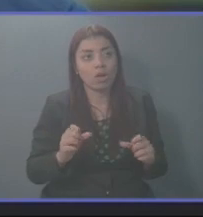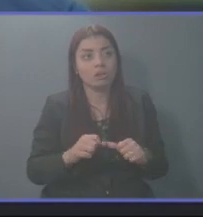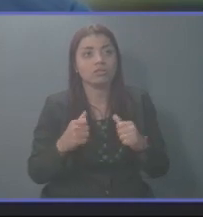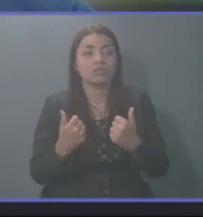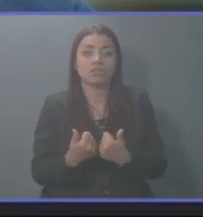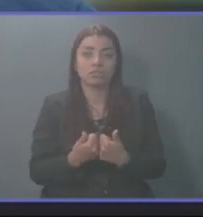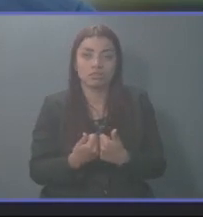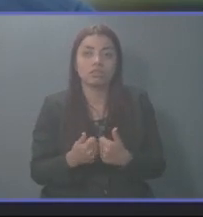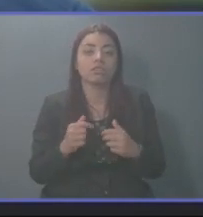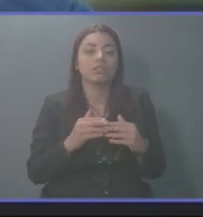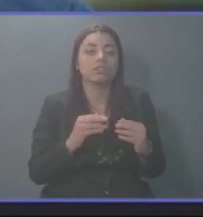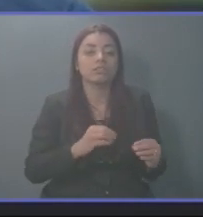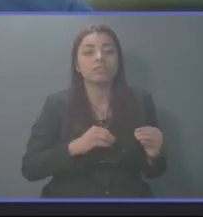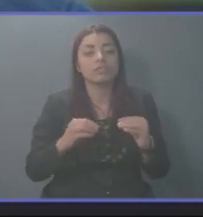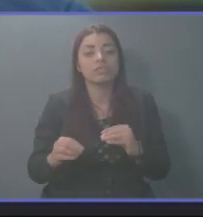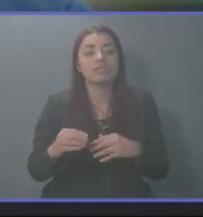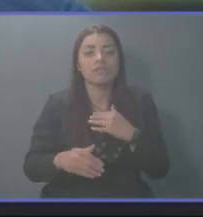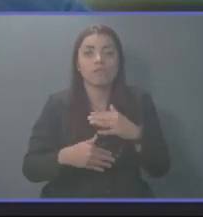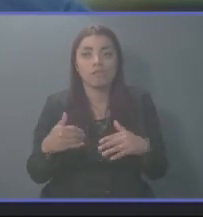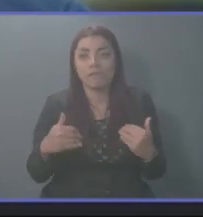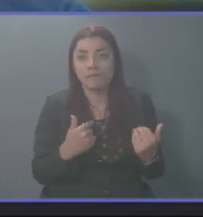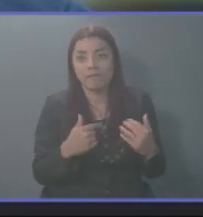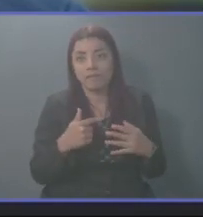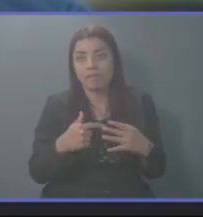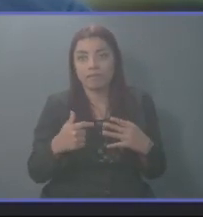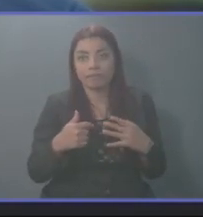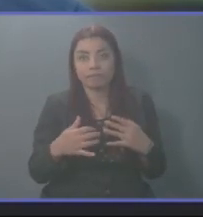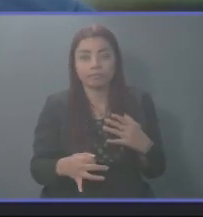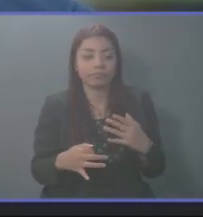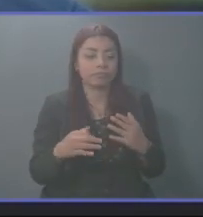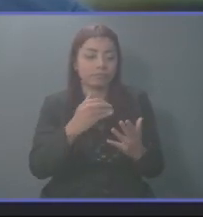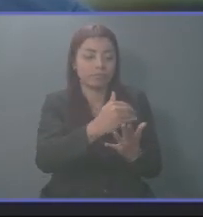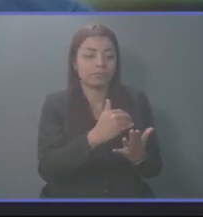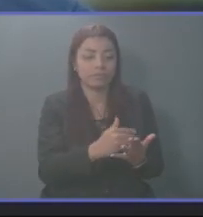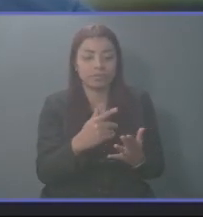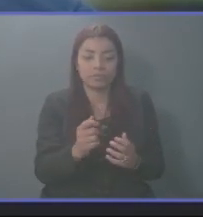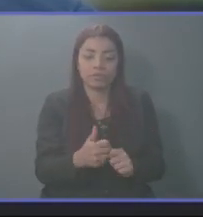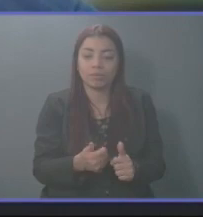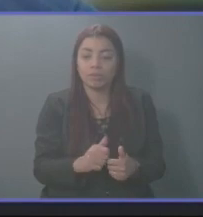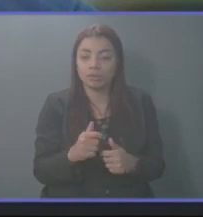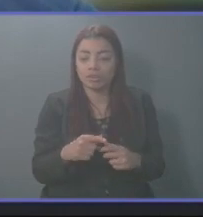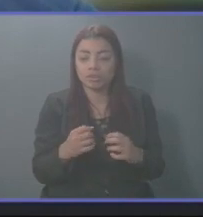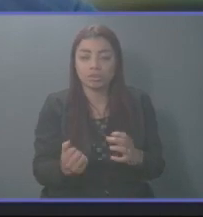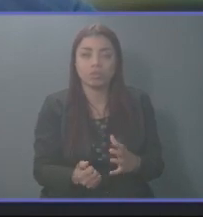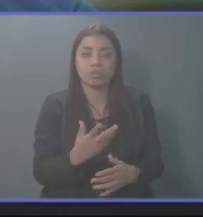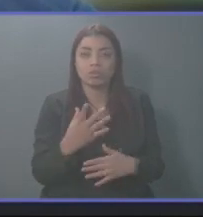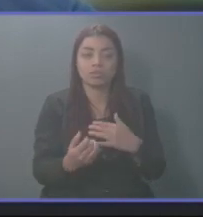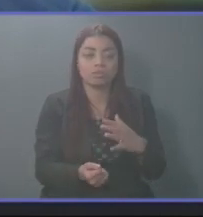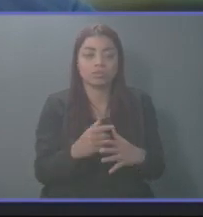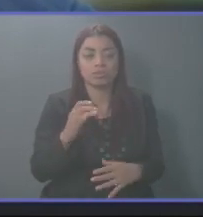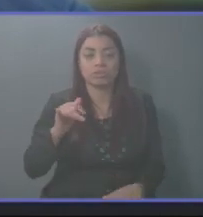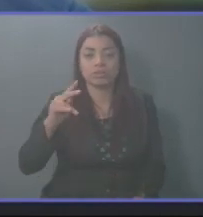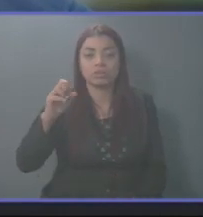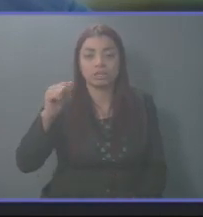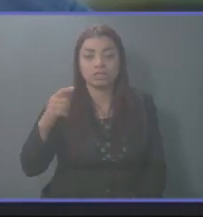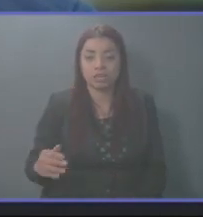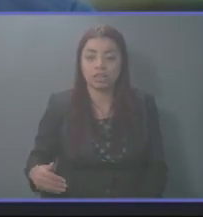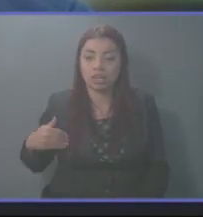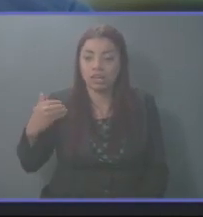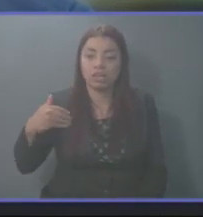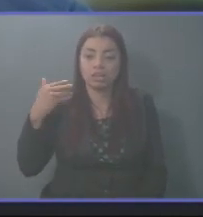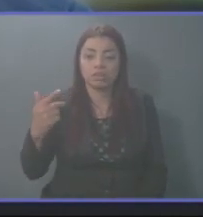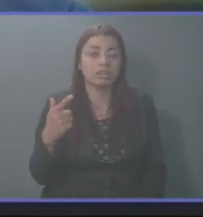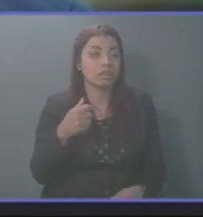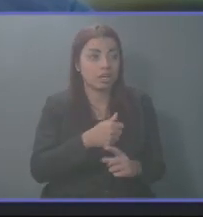deportiva, y aplica mientras se conserve dicha categoría. El listado de estos deportistas será actualizado por el INDES anualmente.